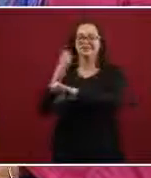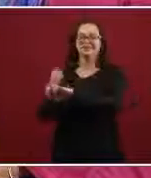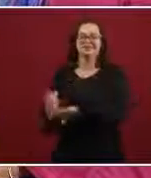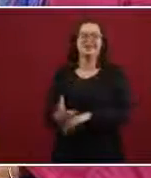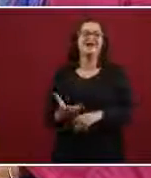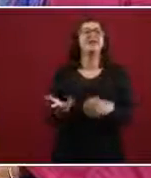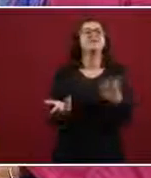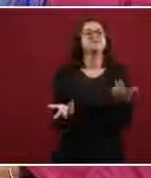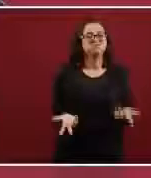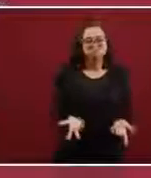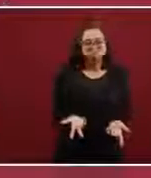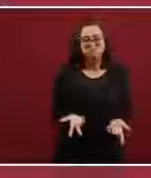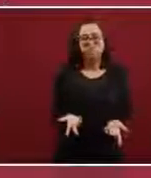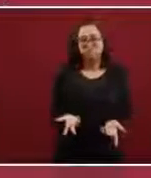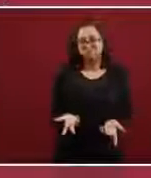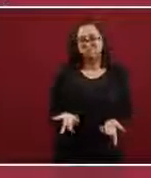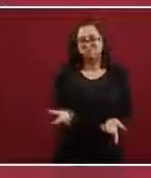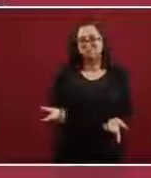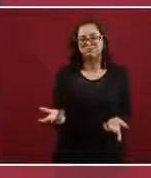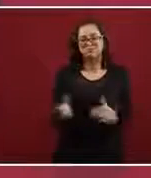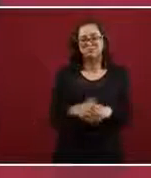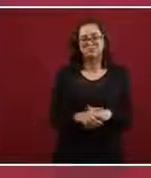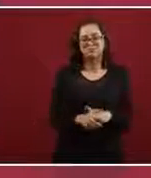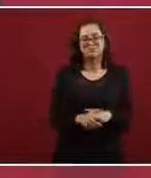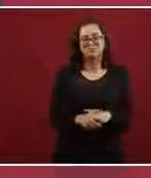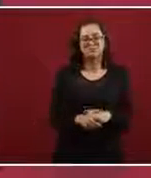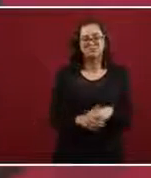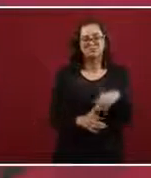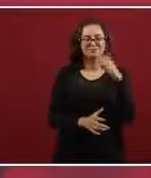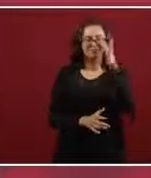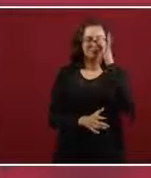y hay también